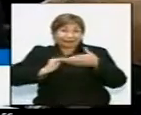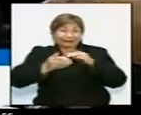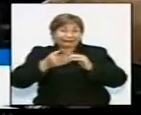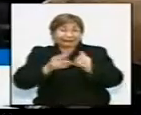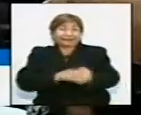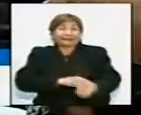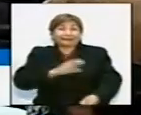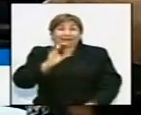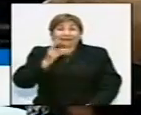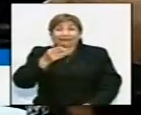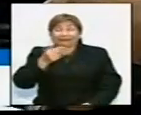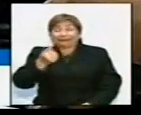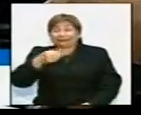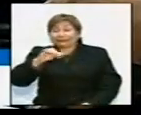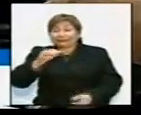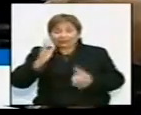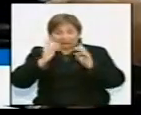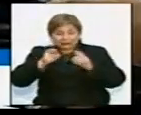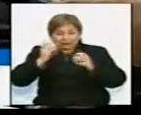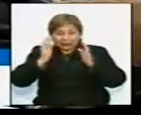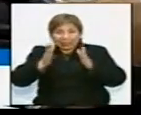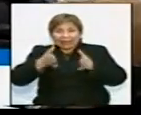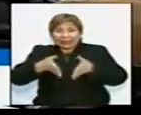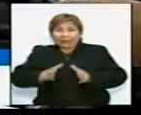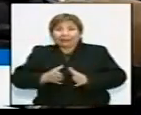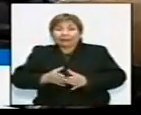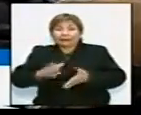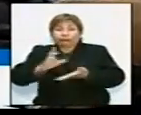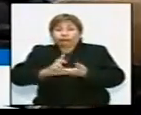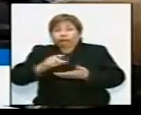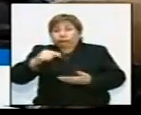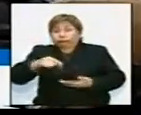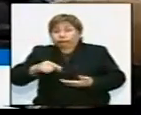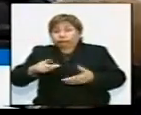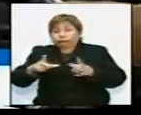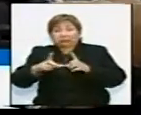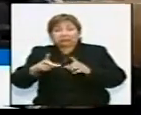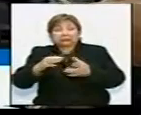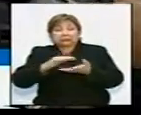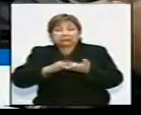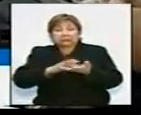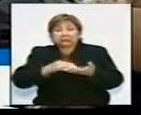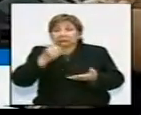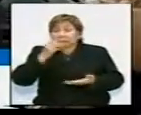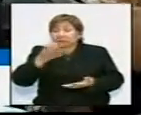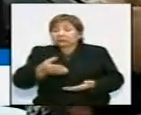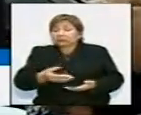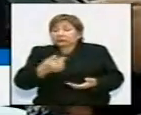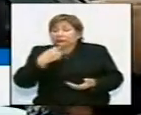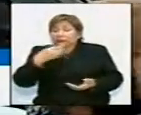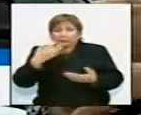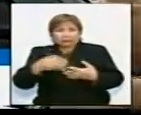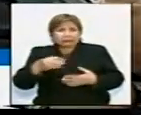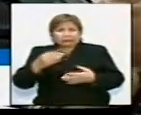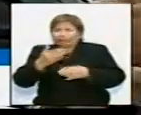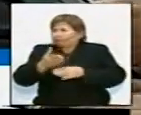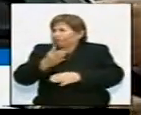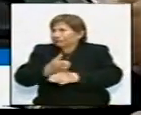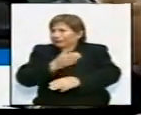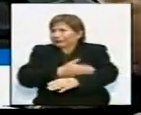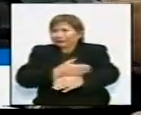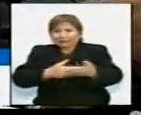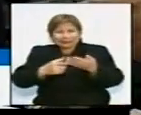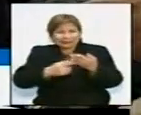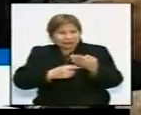en Chapiz, requiere atención médica desde la ciudad de Lima a través de la telemedicina. Y ese es un tremendo avance